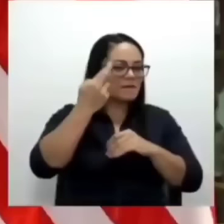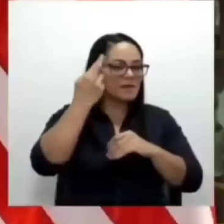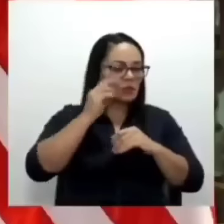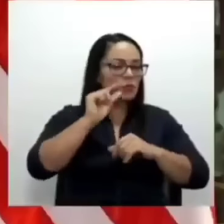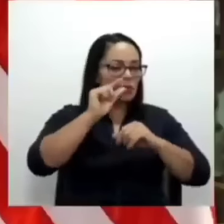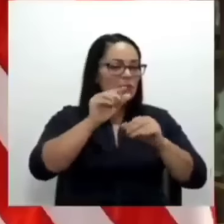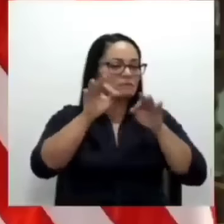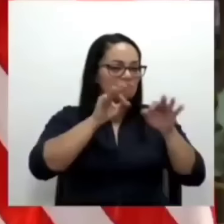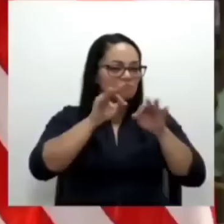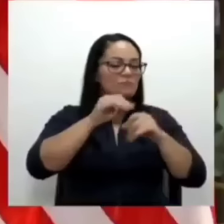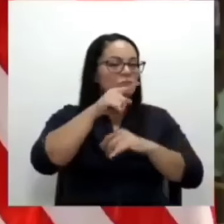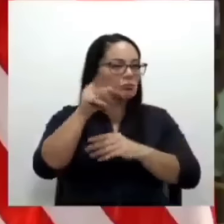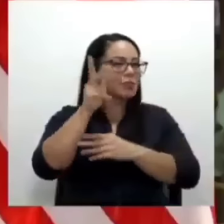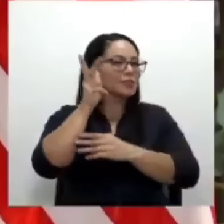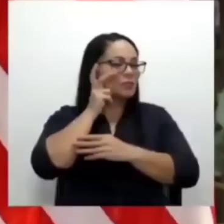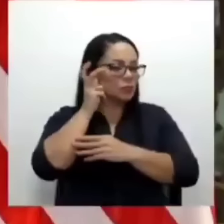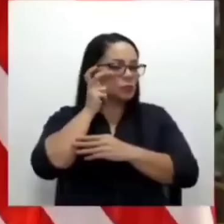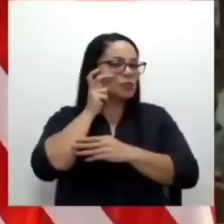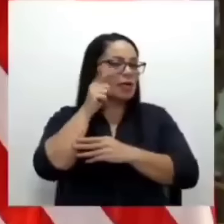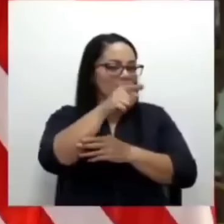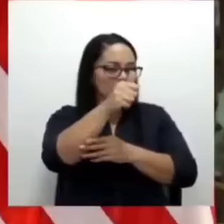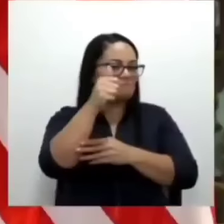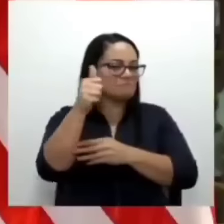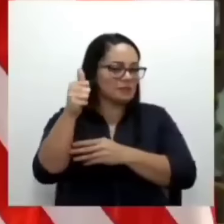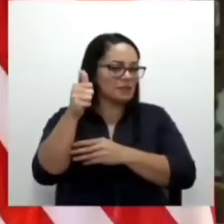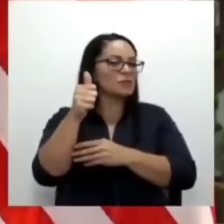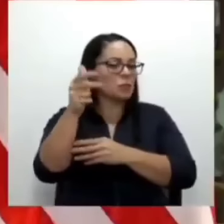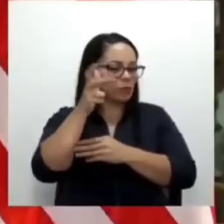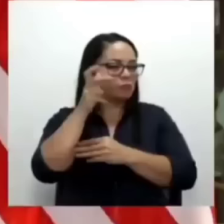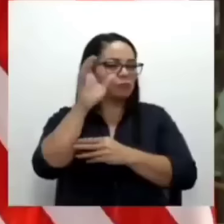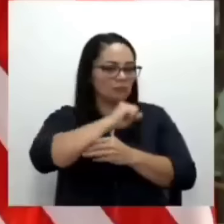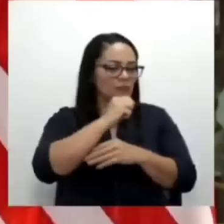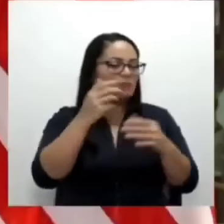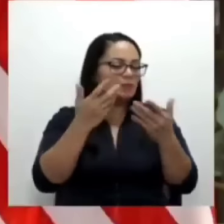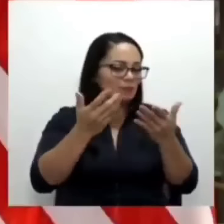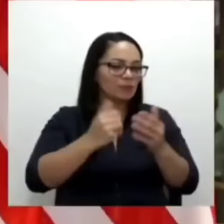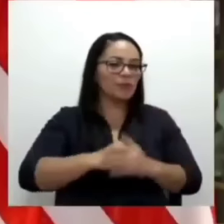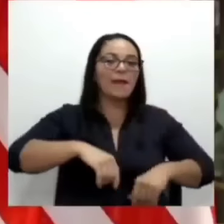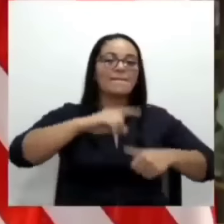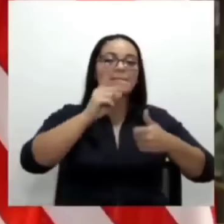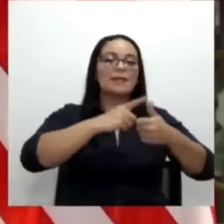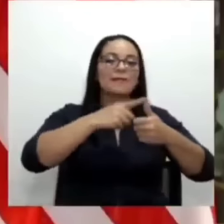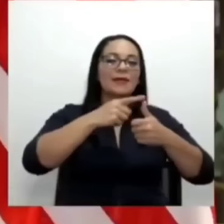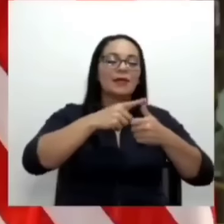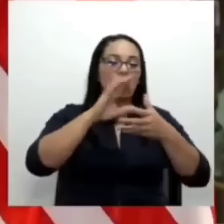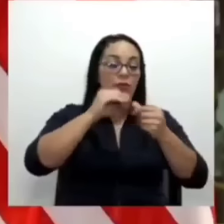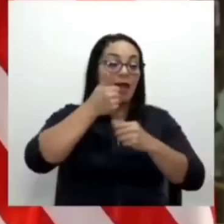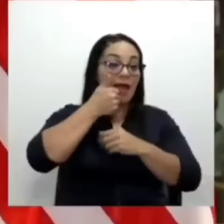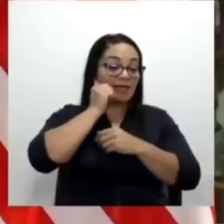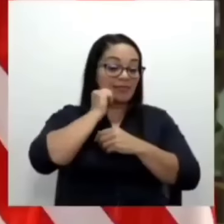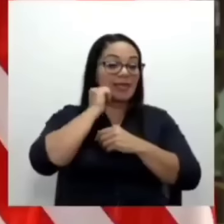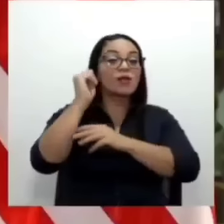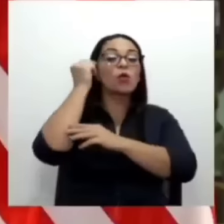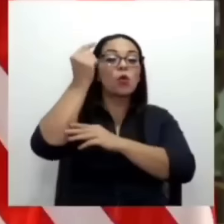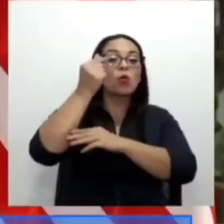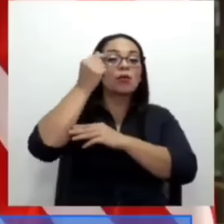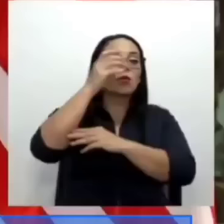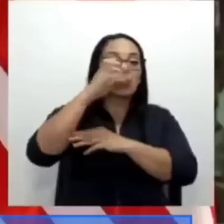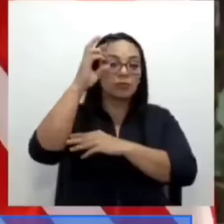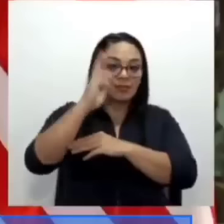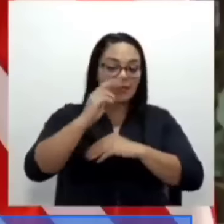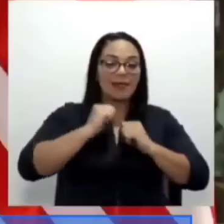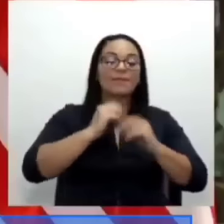van a oír con sus propios oídos. Primero, ayer el gobierno de la República, a